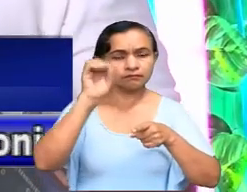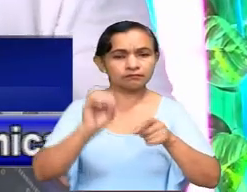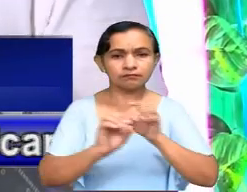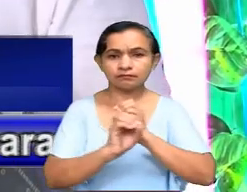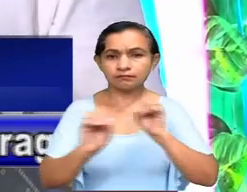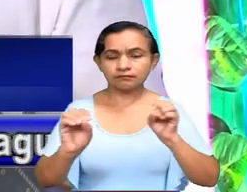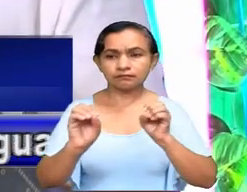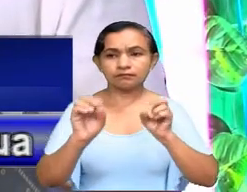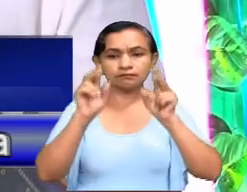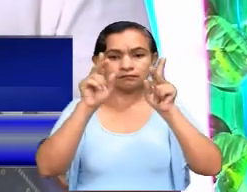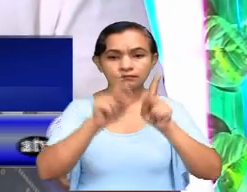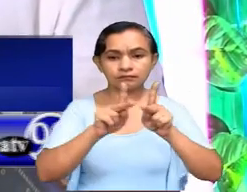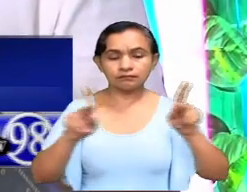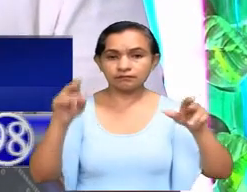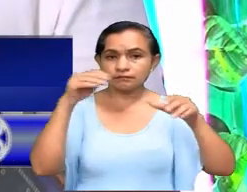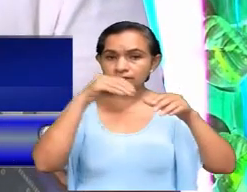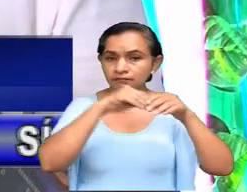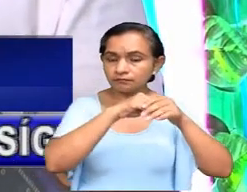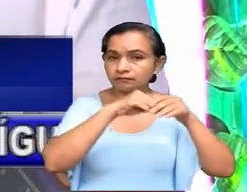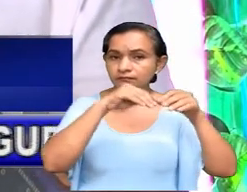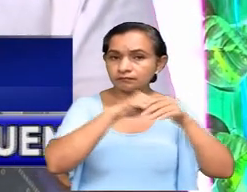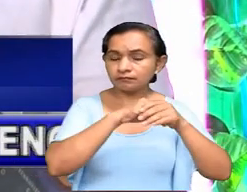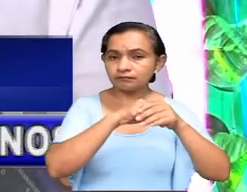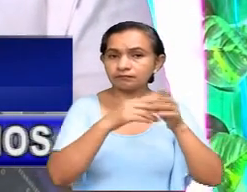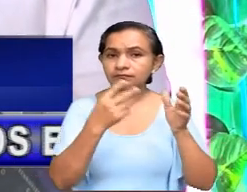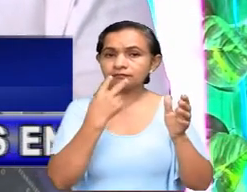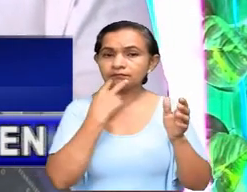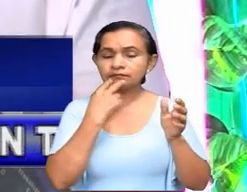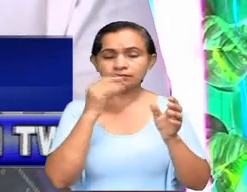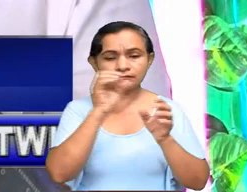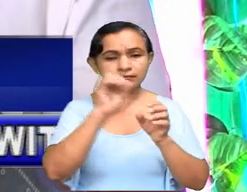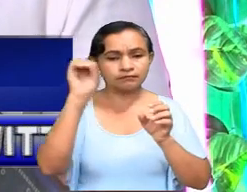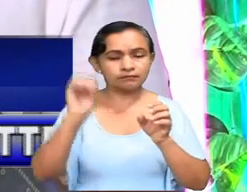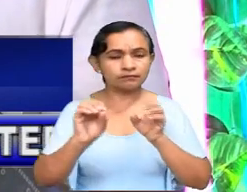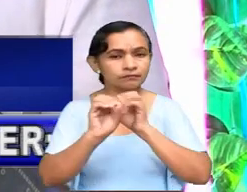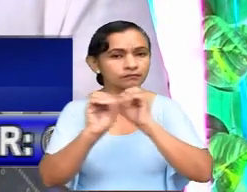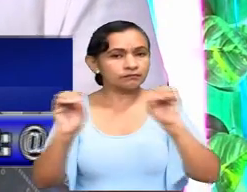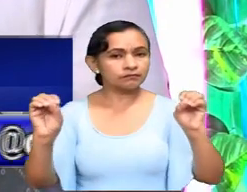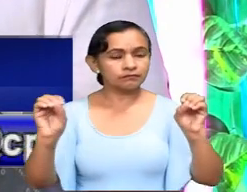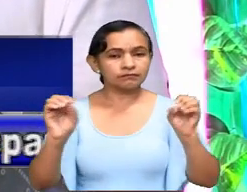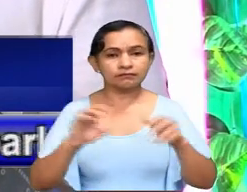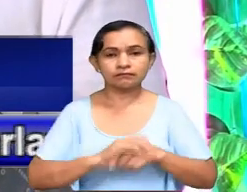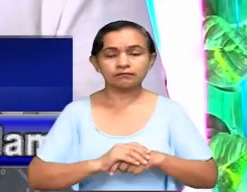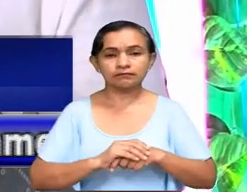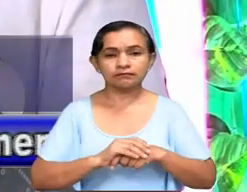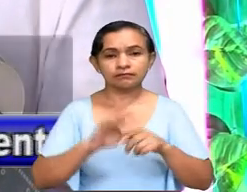plan de ahorro no conlleva pago de intereses. Son